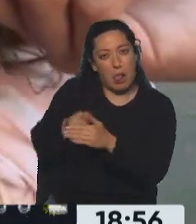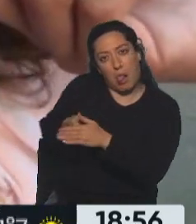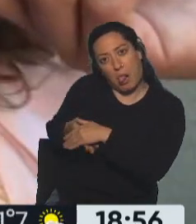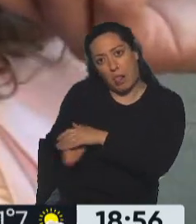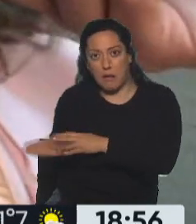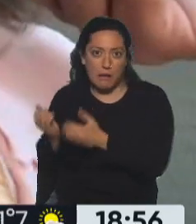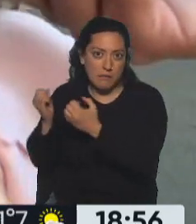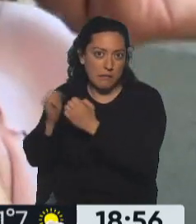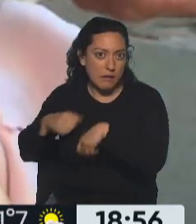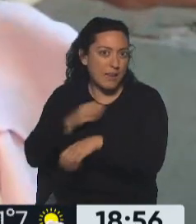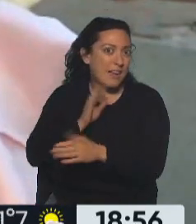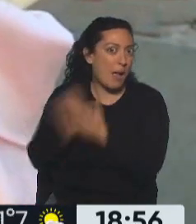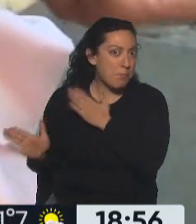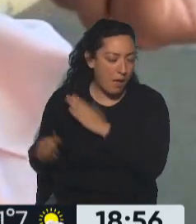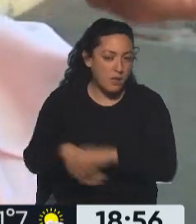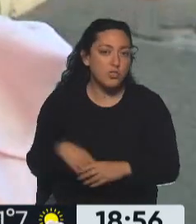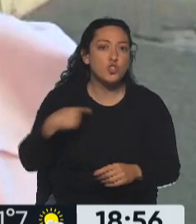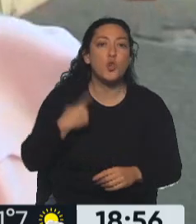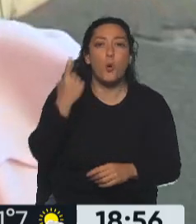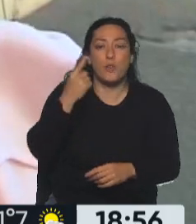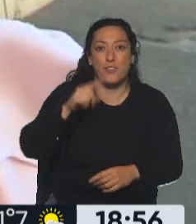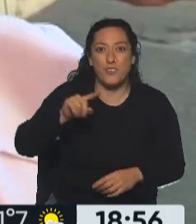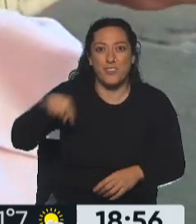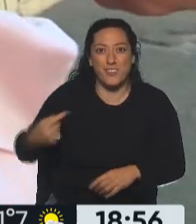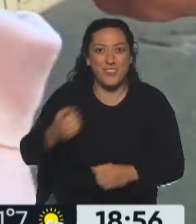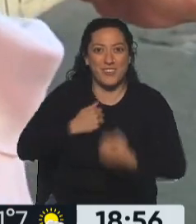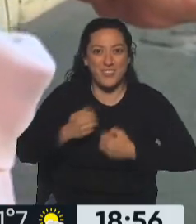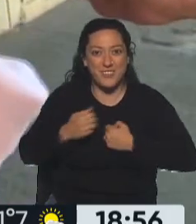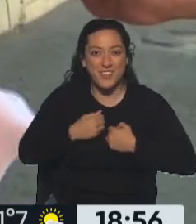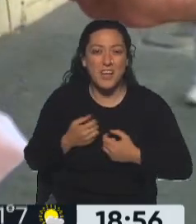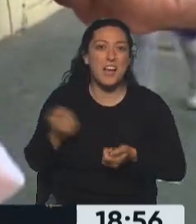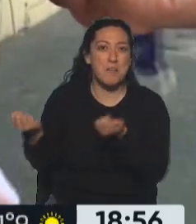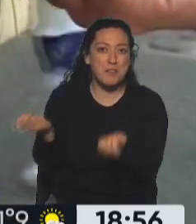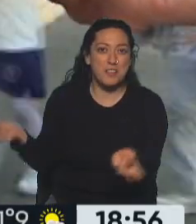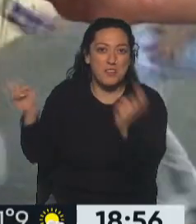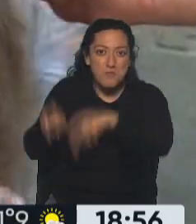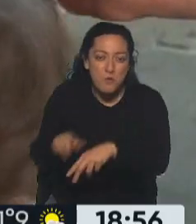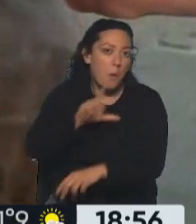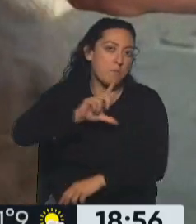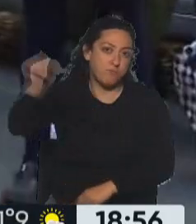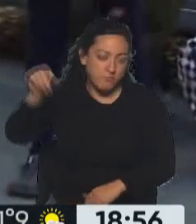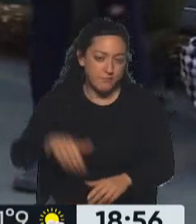el comedor y las corrí una cuadra, se subieron a una camioneta y